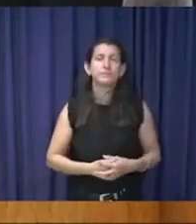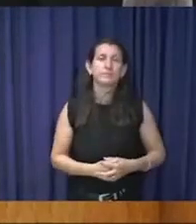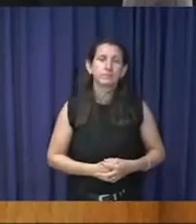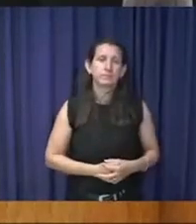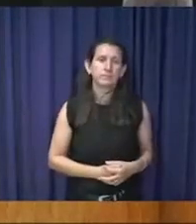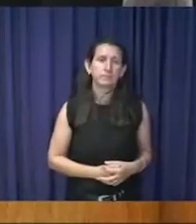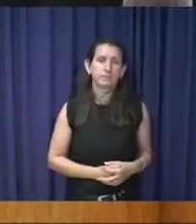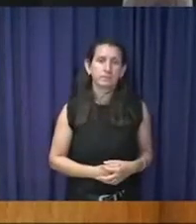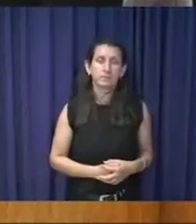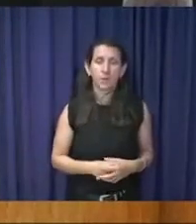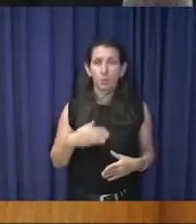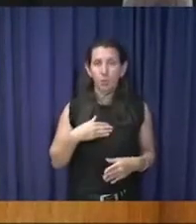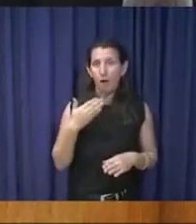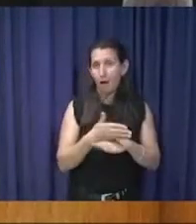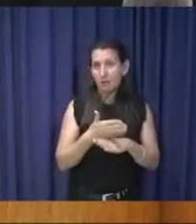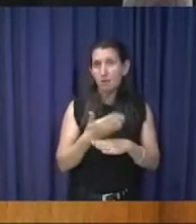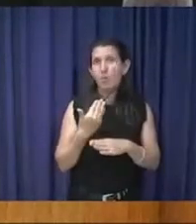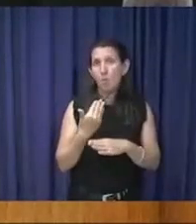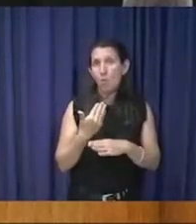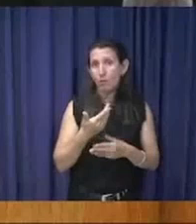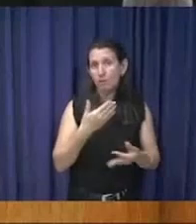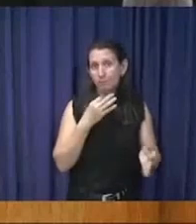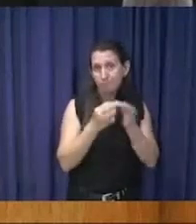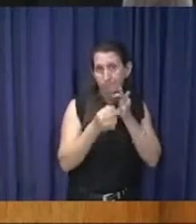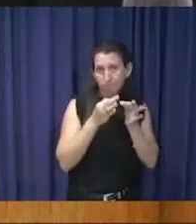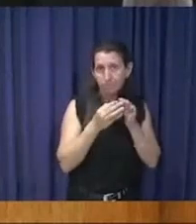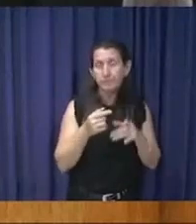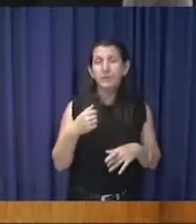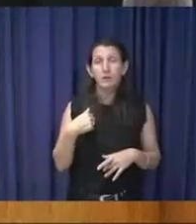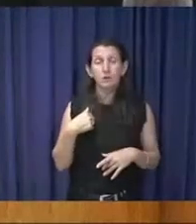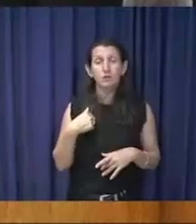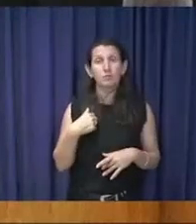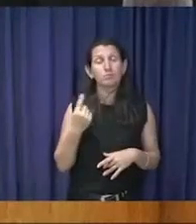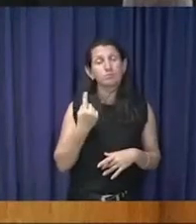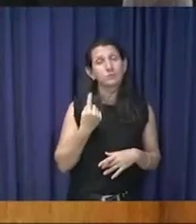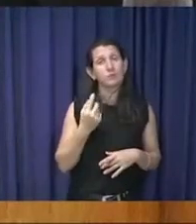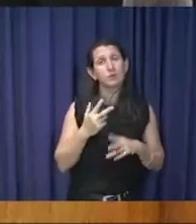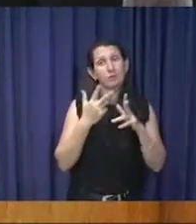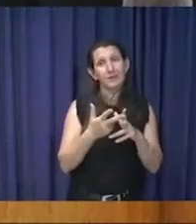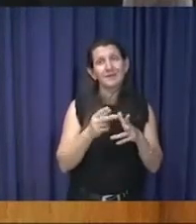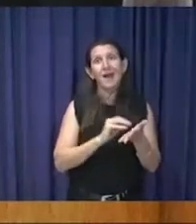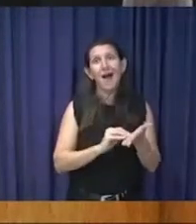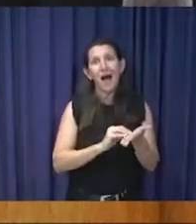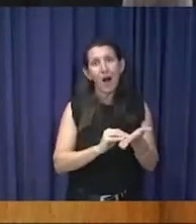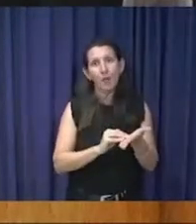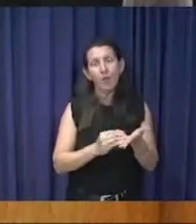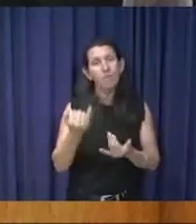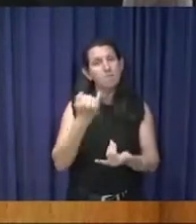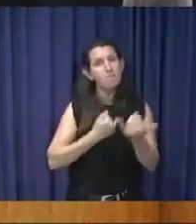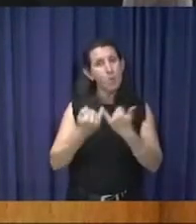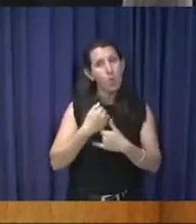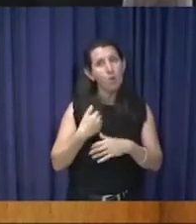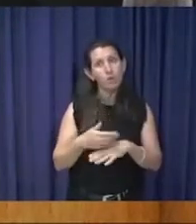fácil acceso y están disponibles. Primero voy a utilizar un concepto que los mismos abogados muchas veces me lo han planteado